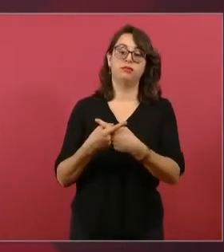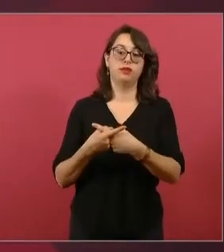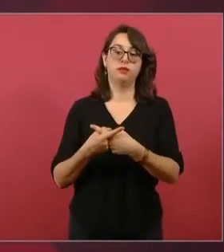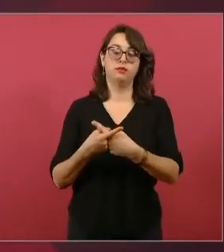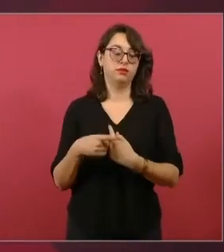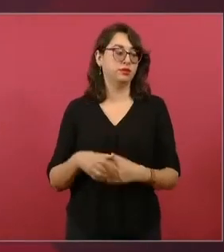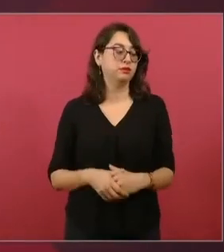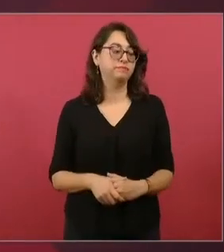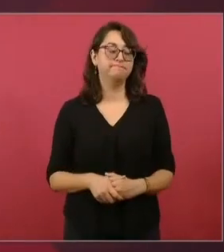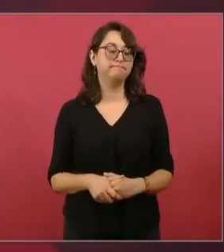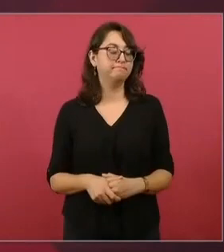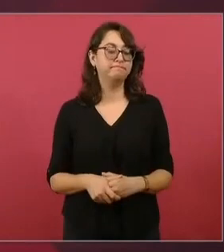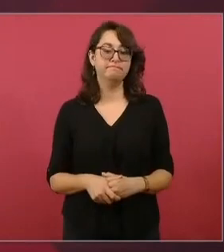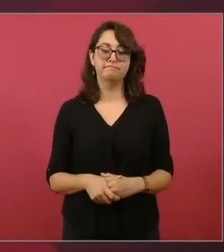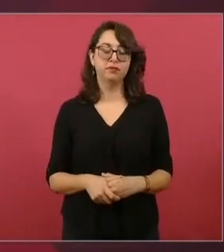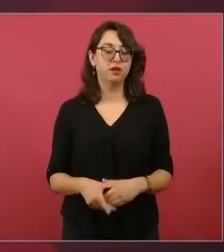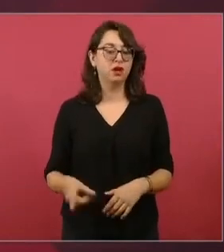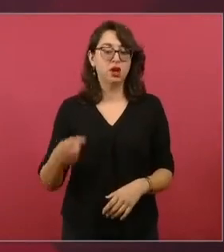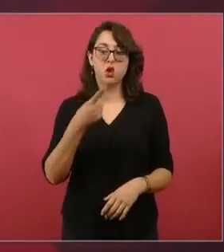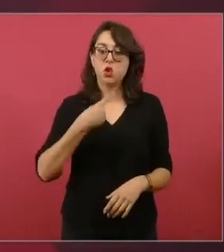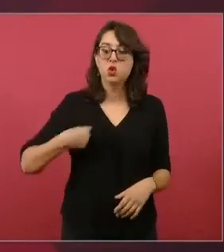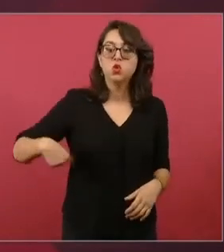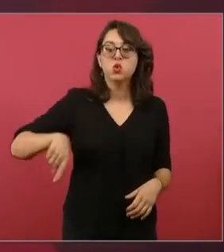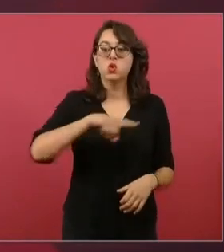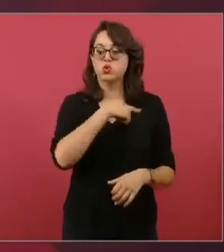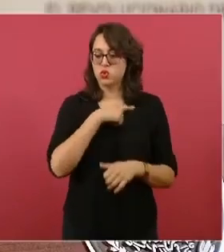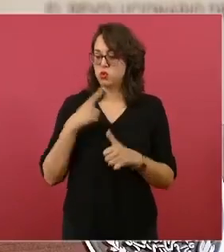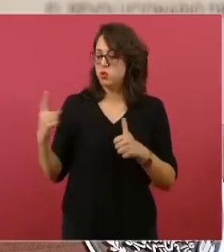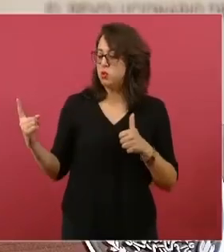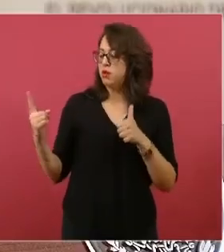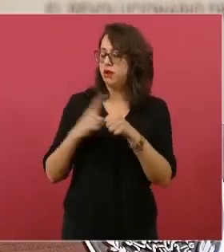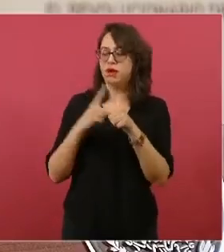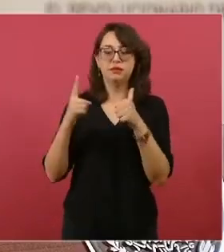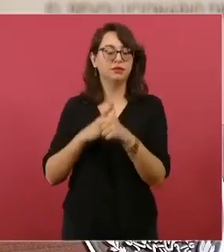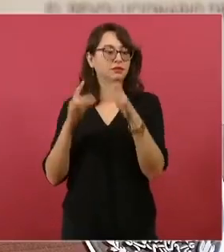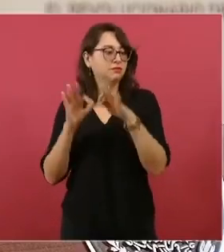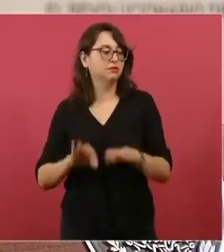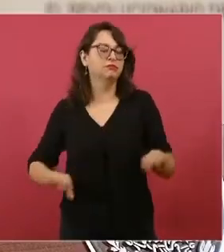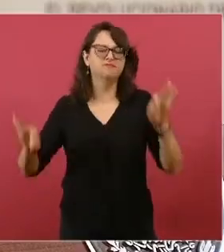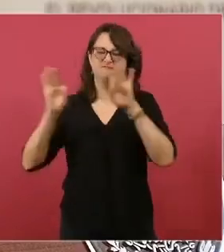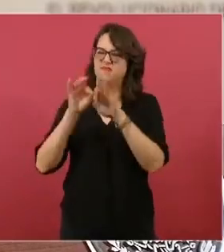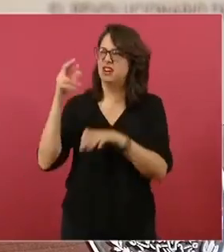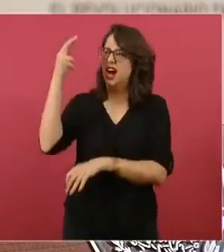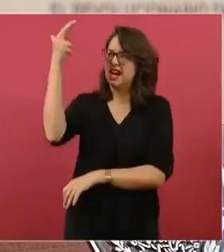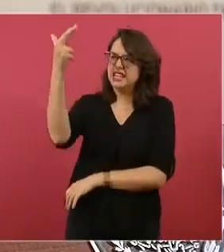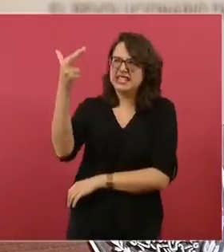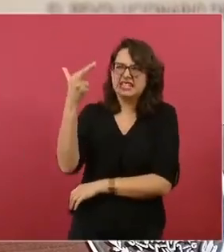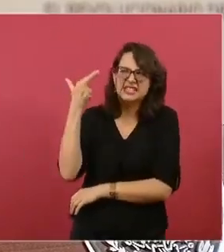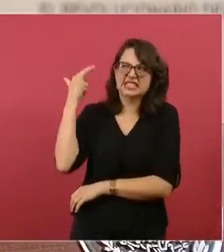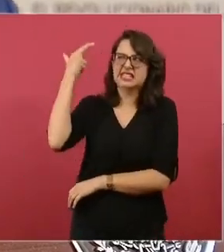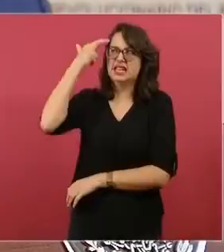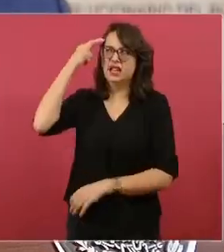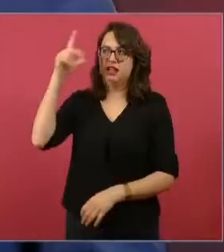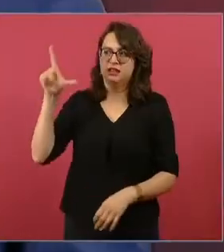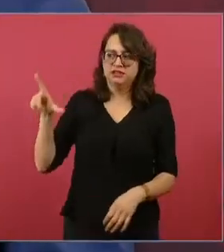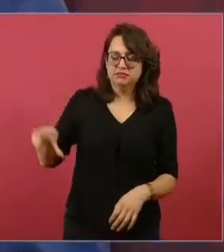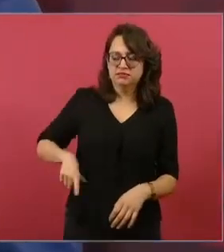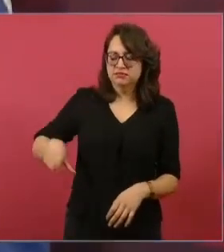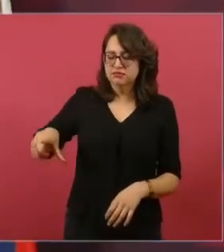Para nosotros, los únicos negocios que deben importar al presidente